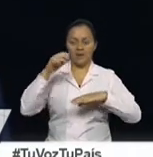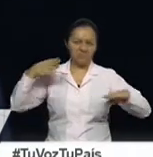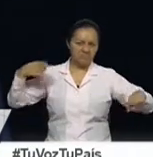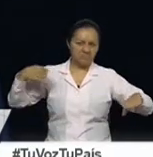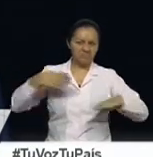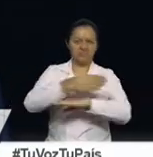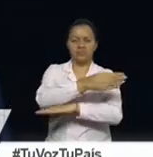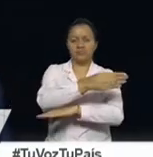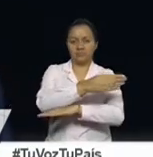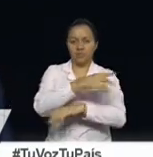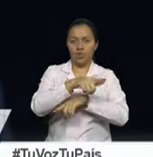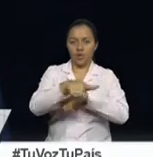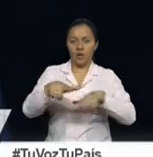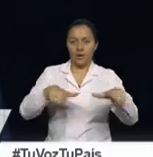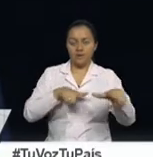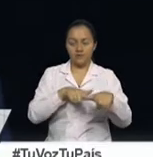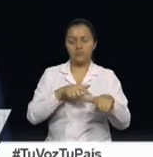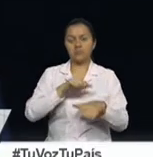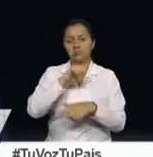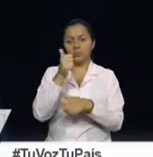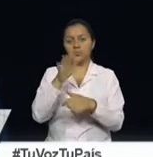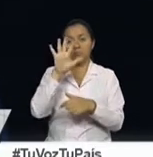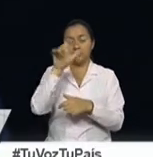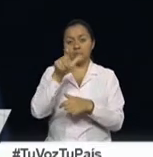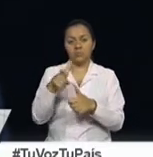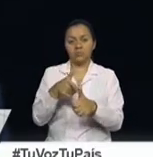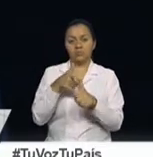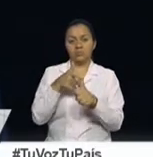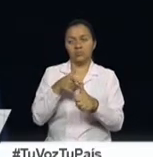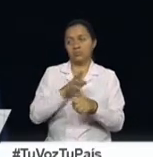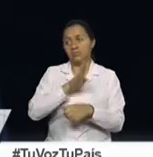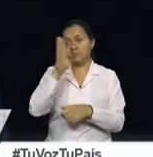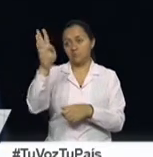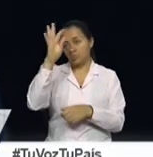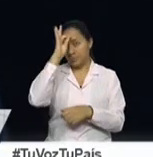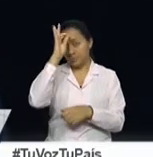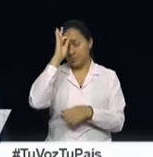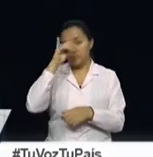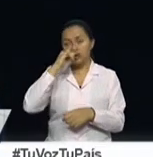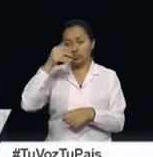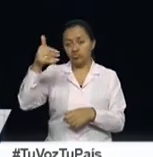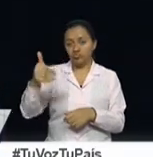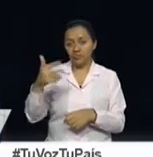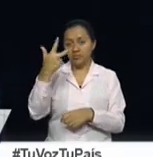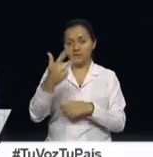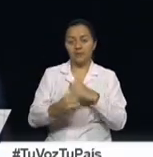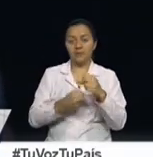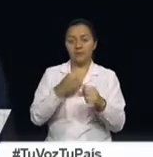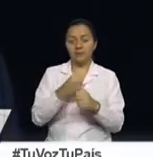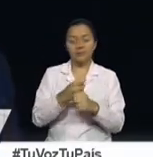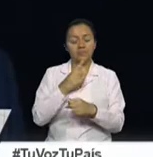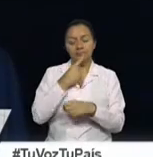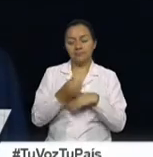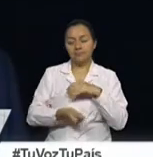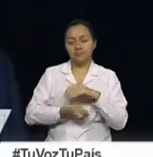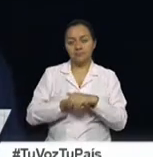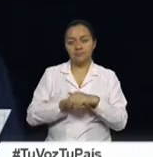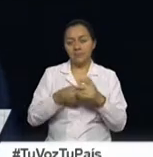Cinco personas que están en estado de urgencia absoluta, entre ellas un niño pequeño de 3 años cuyo pronóstico vital es